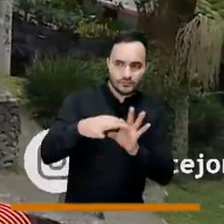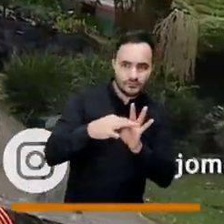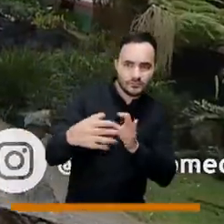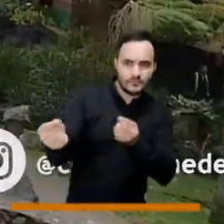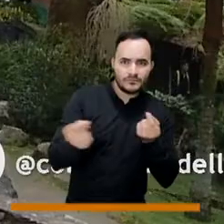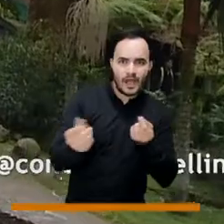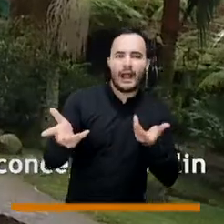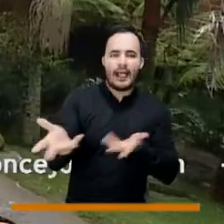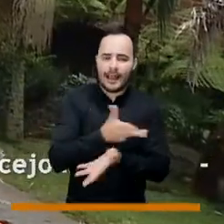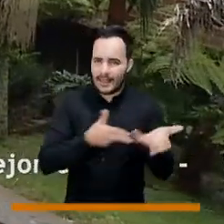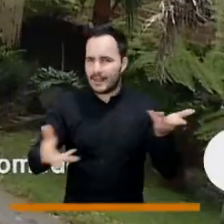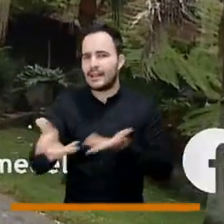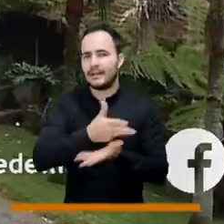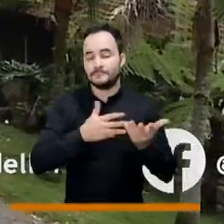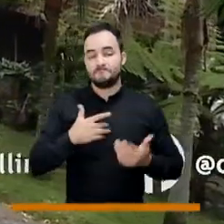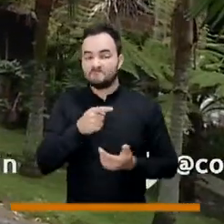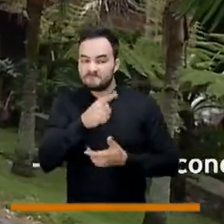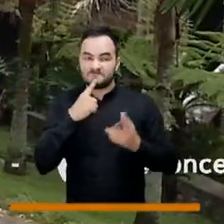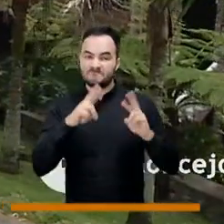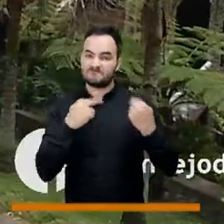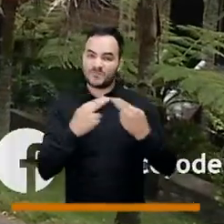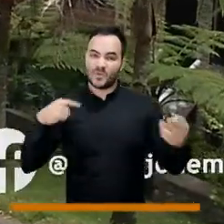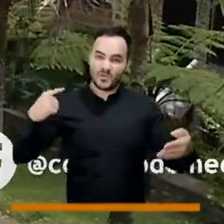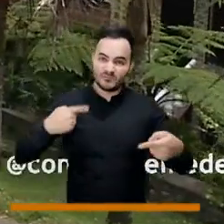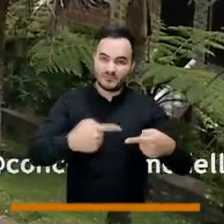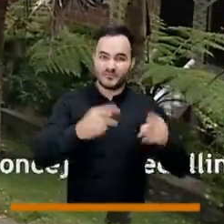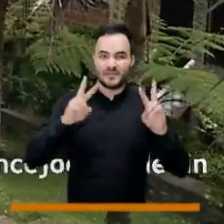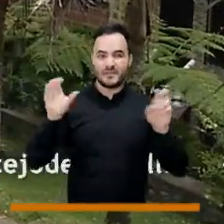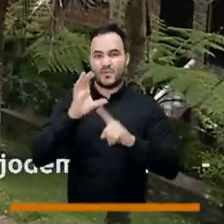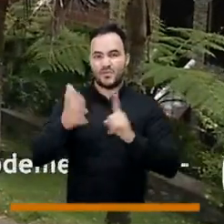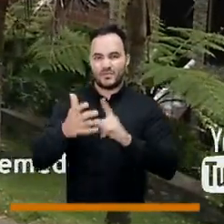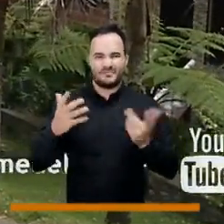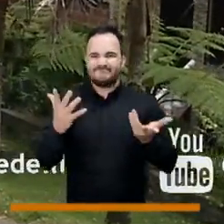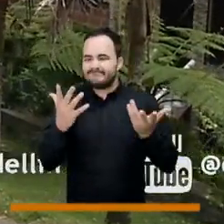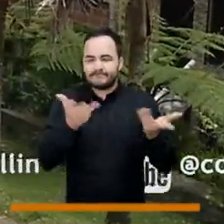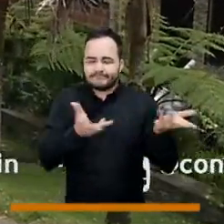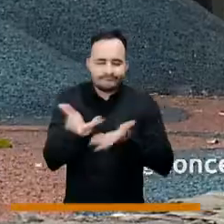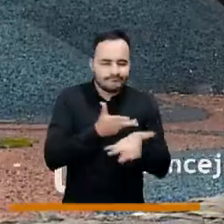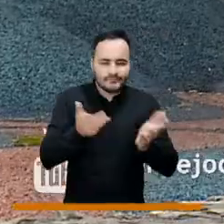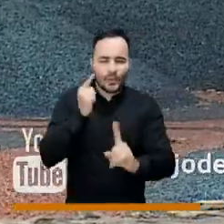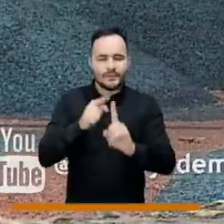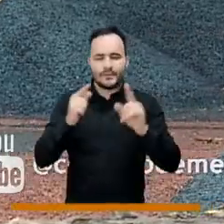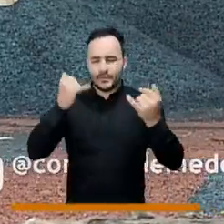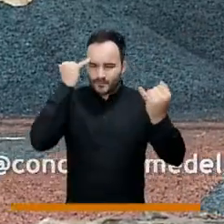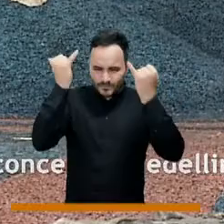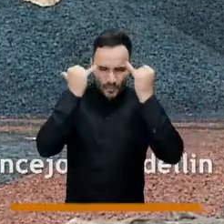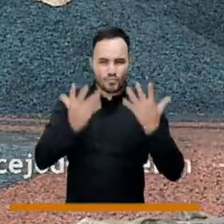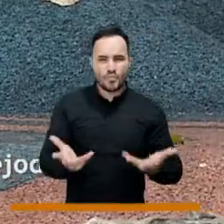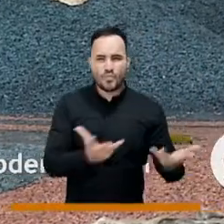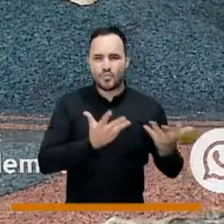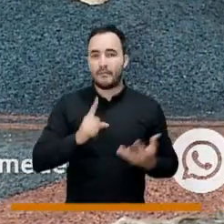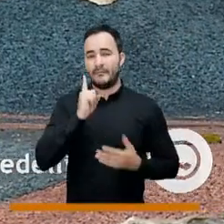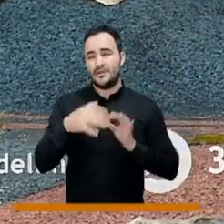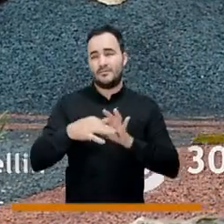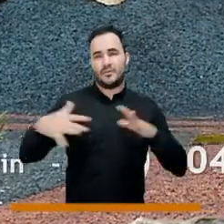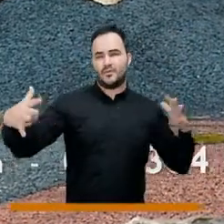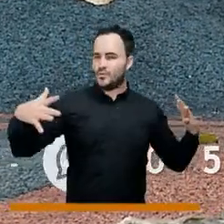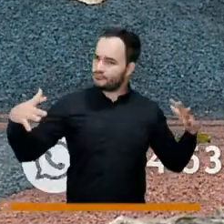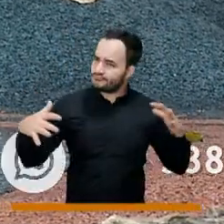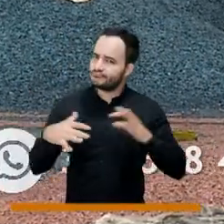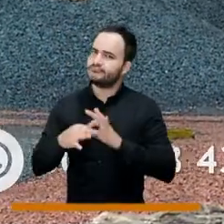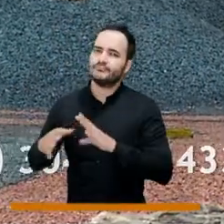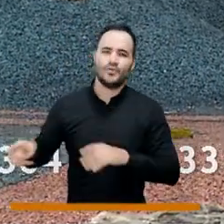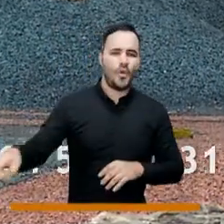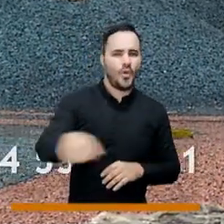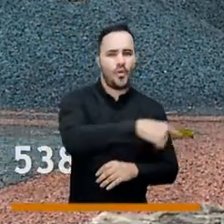eso. Y así hemos estado haciendo también reuniones de cultura, a ver qué hacemos, qué más podemos hacer. Pero entonces aquí